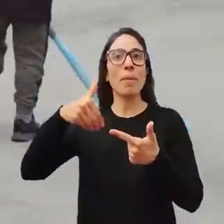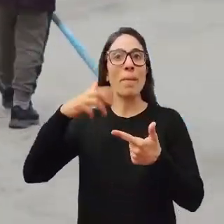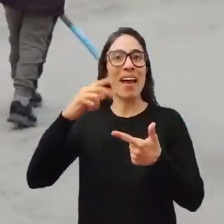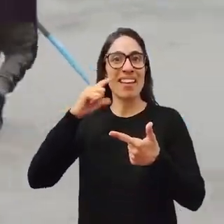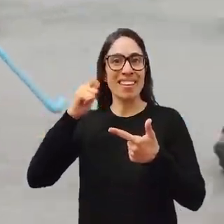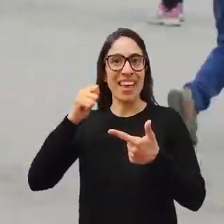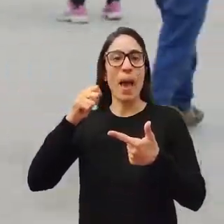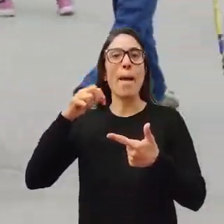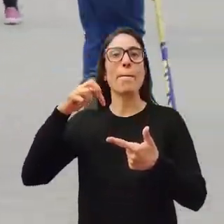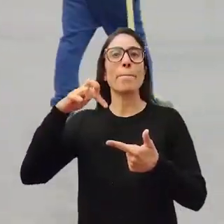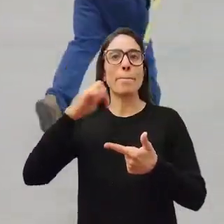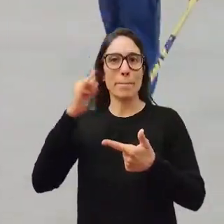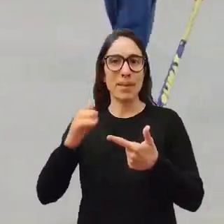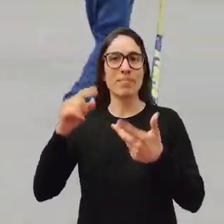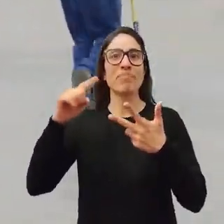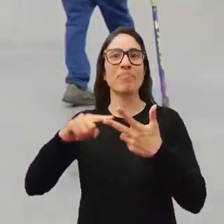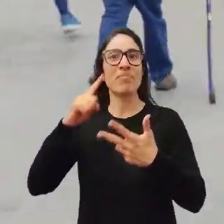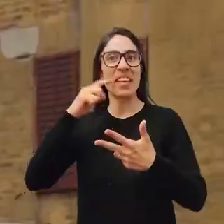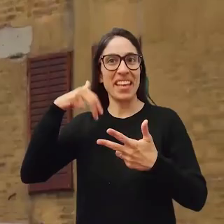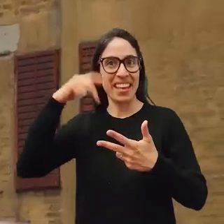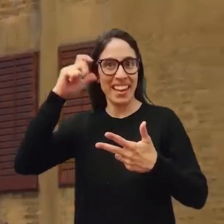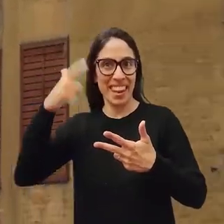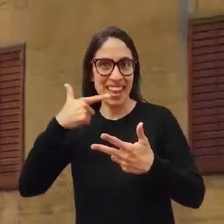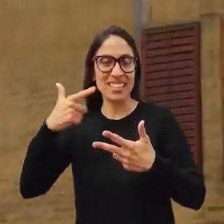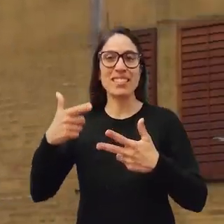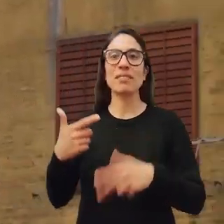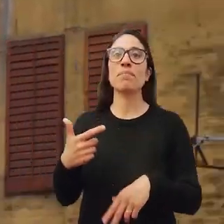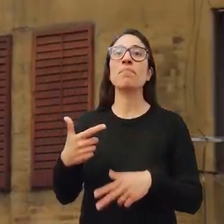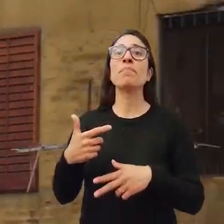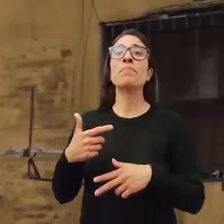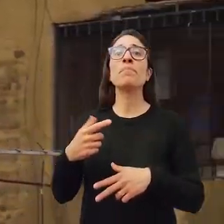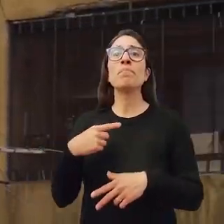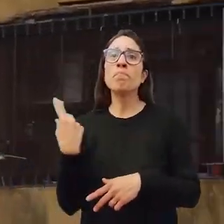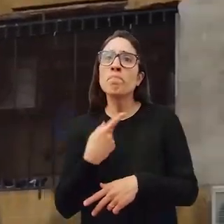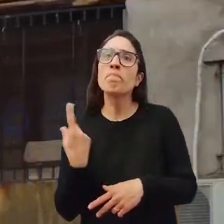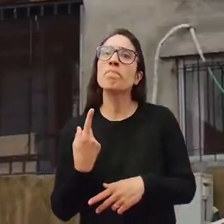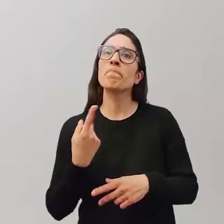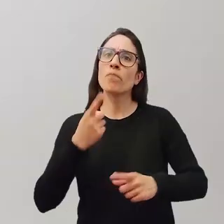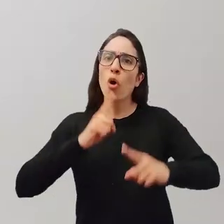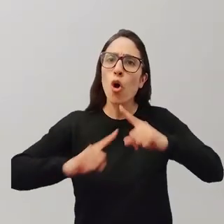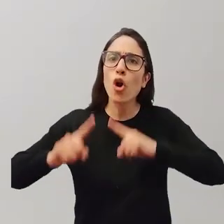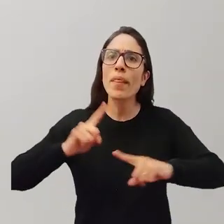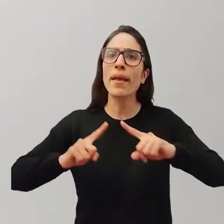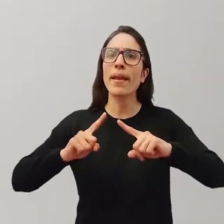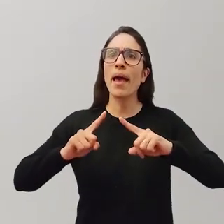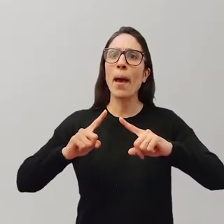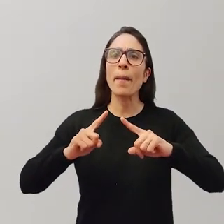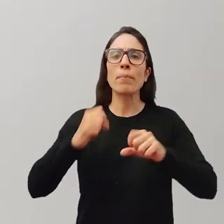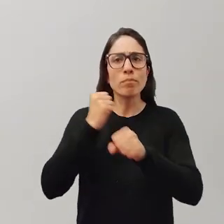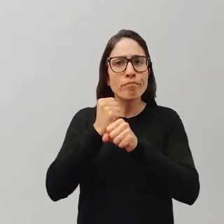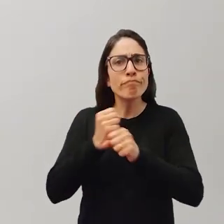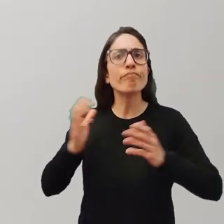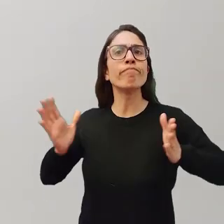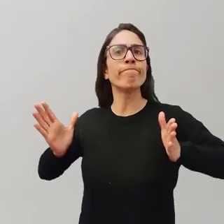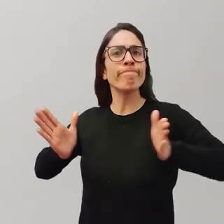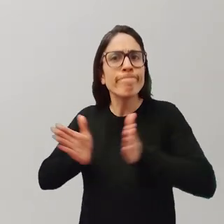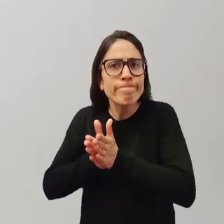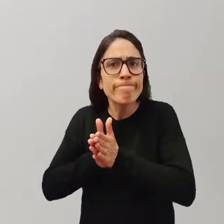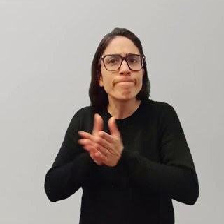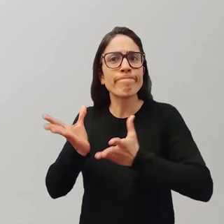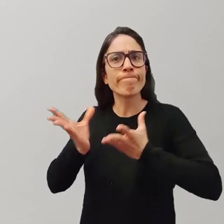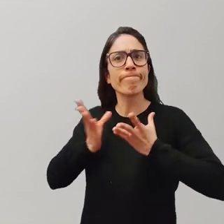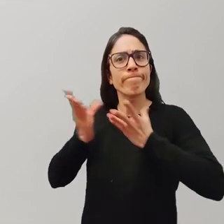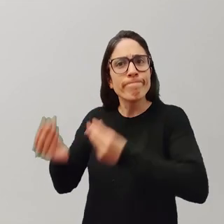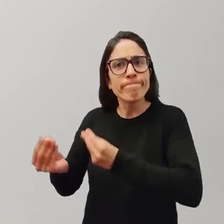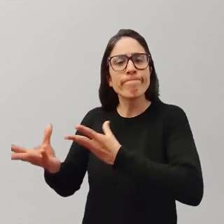coordinadoras de todo, poder lucharla desde el lado que uno puede y ayudarse mucho, y esto de ser